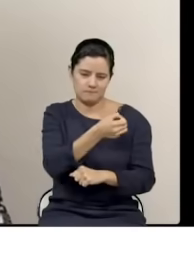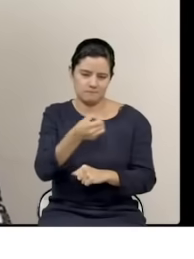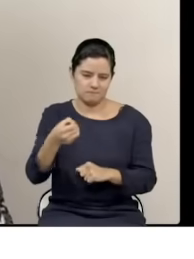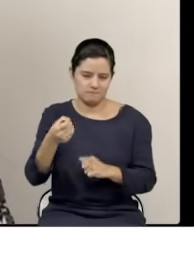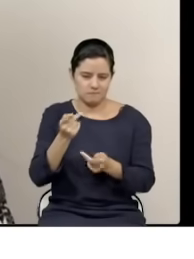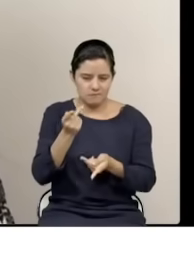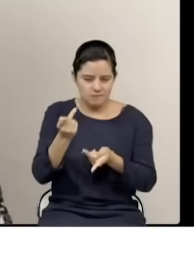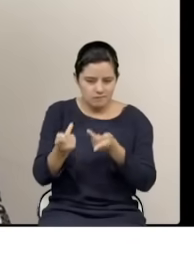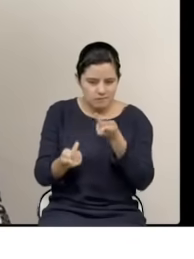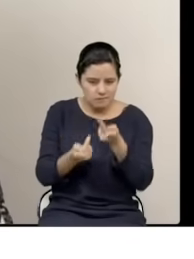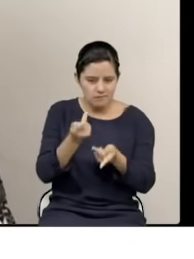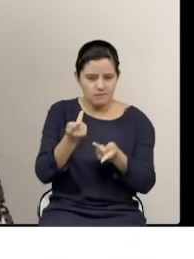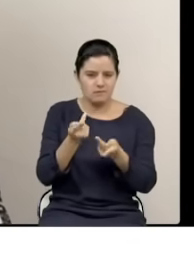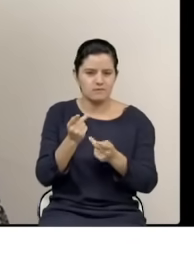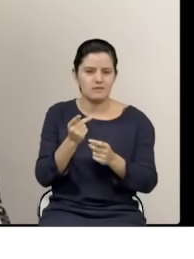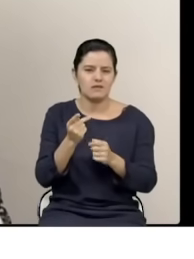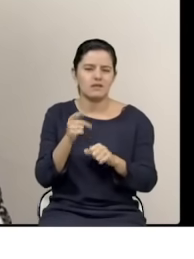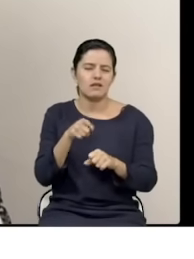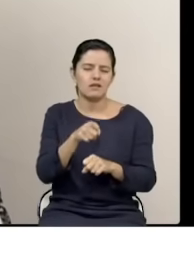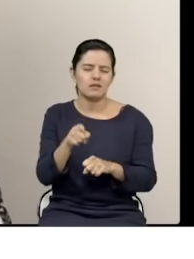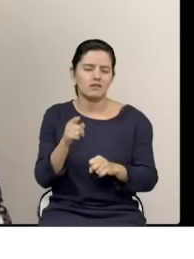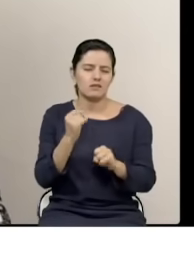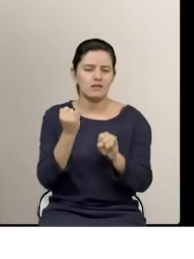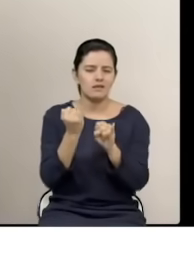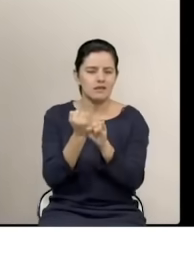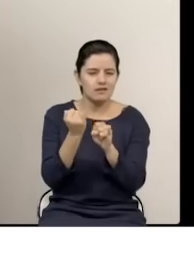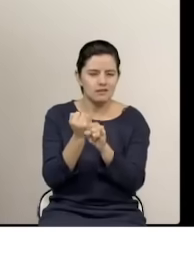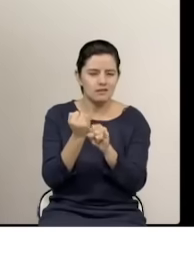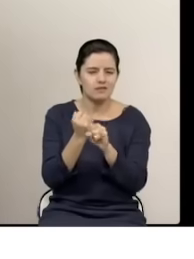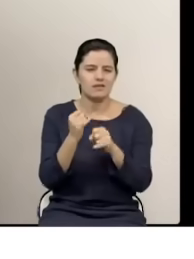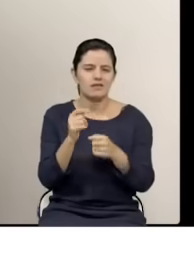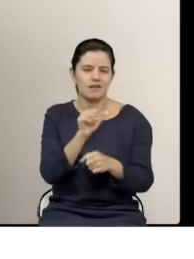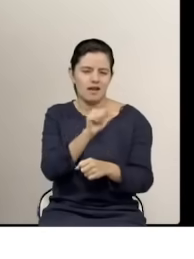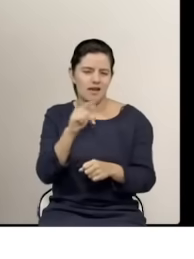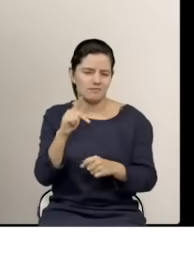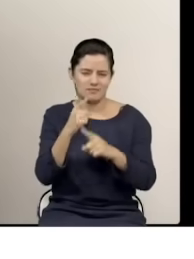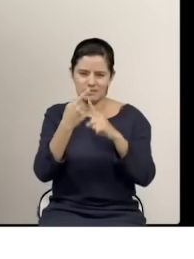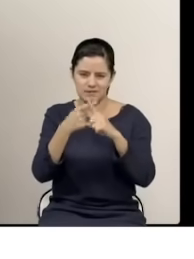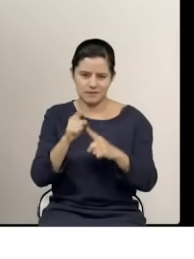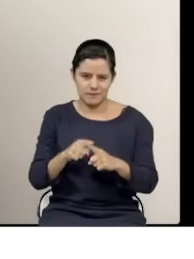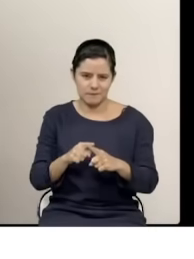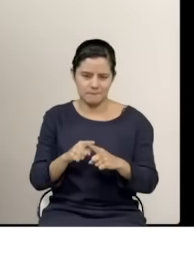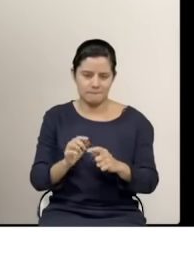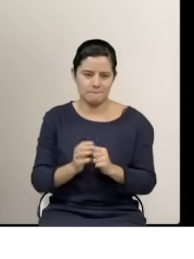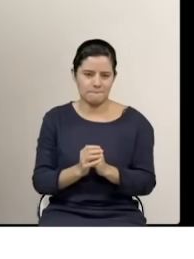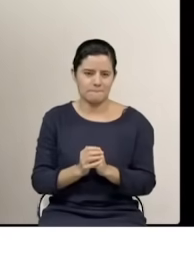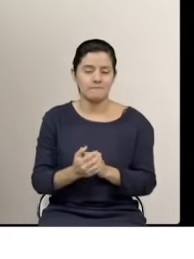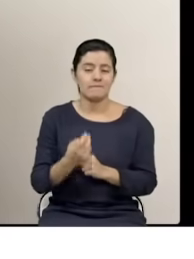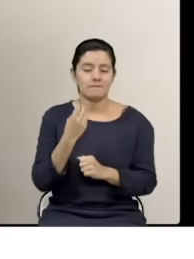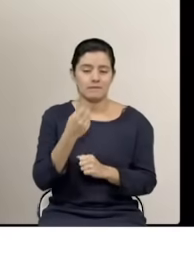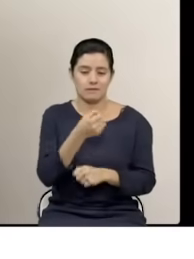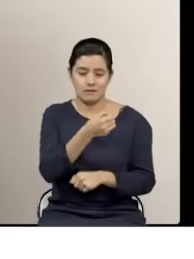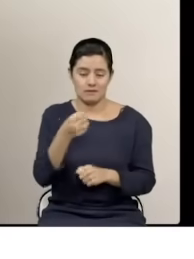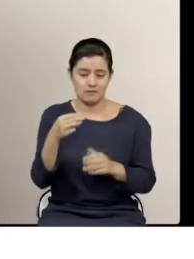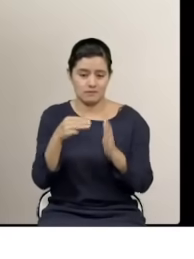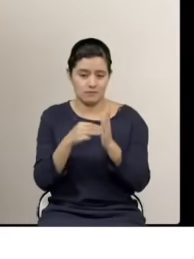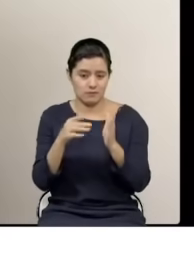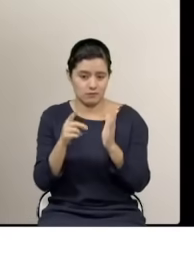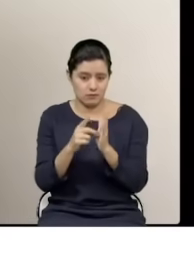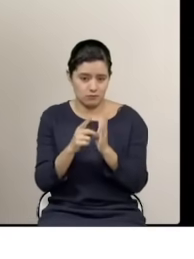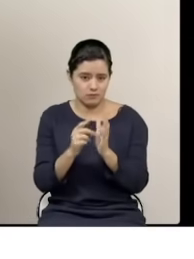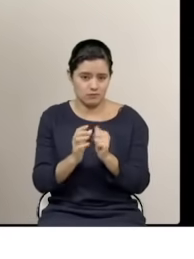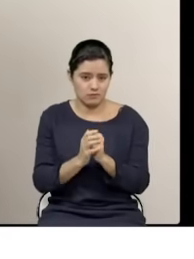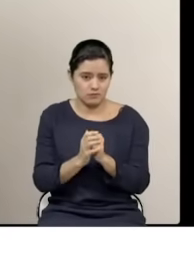preguntas de redes y plataformas digitales y en esa metodología que me gustaría uno señalar otra